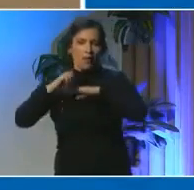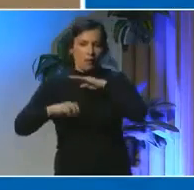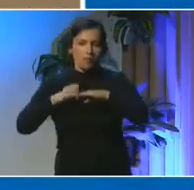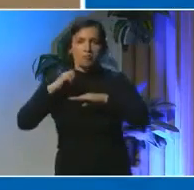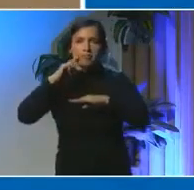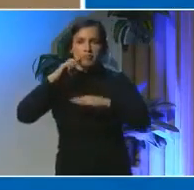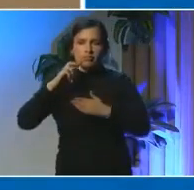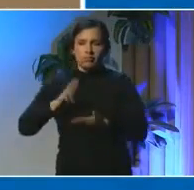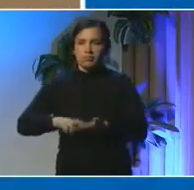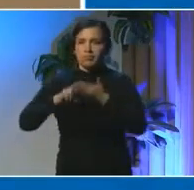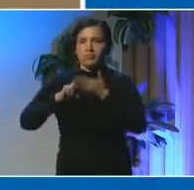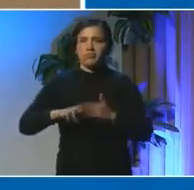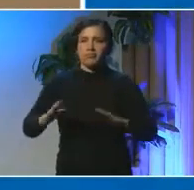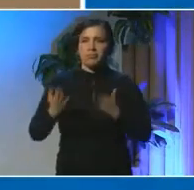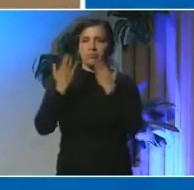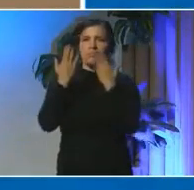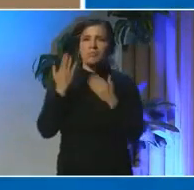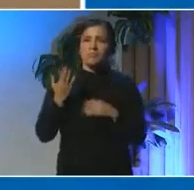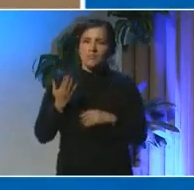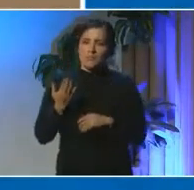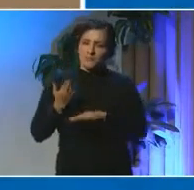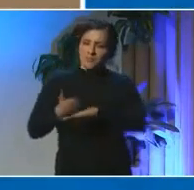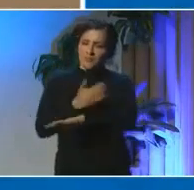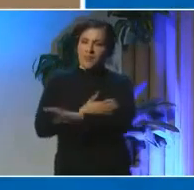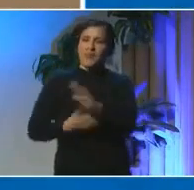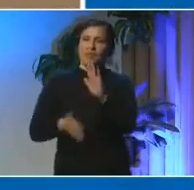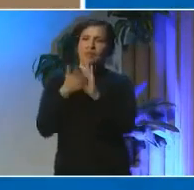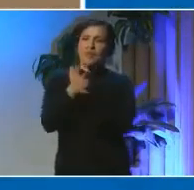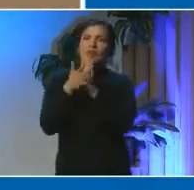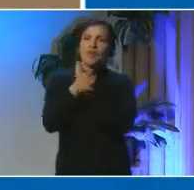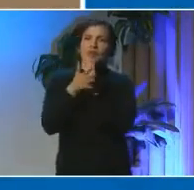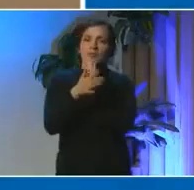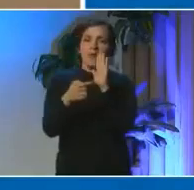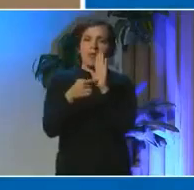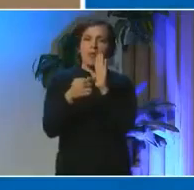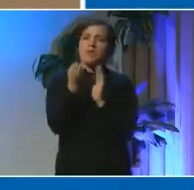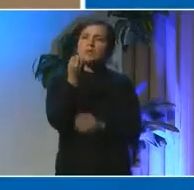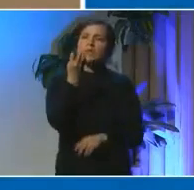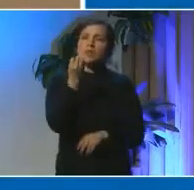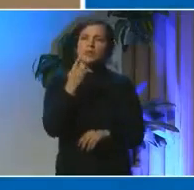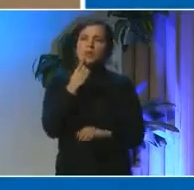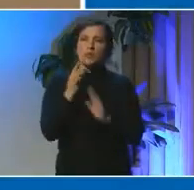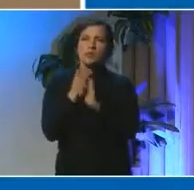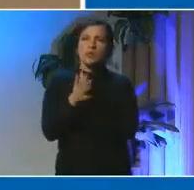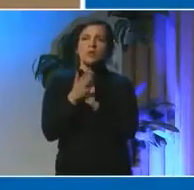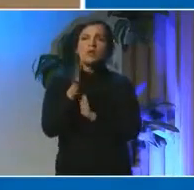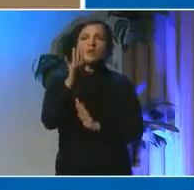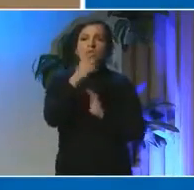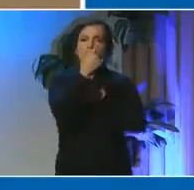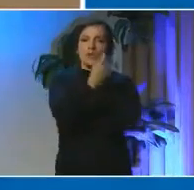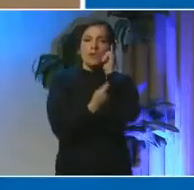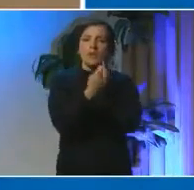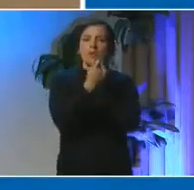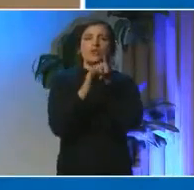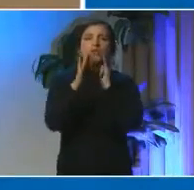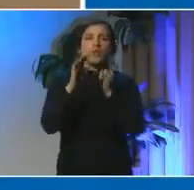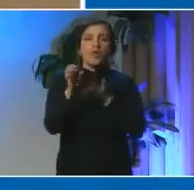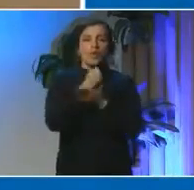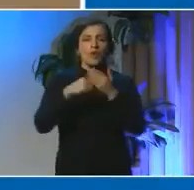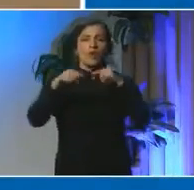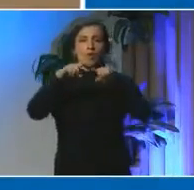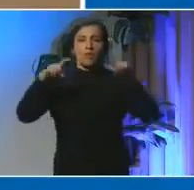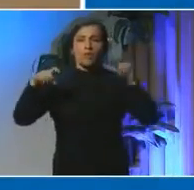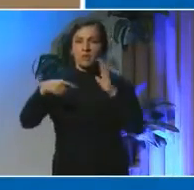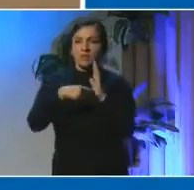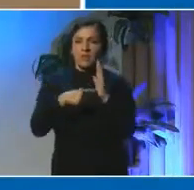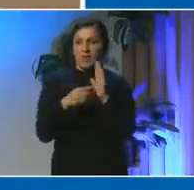e que salió en el informe das gupta que hablaba sobre sobre la la economía y la biodiversidad y decían